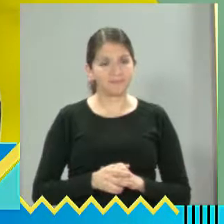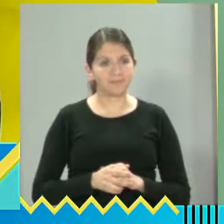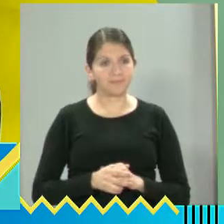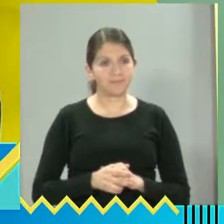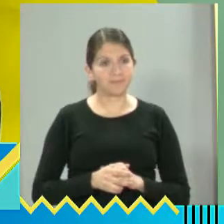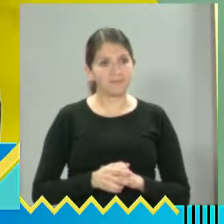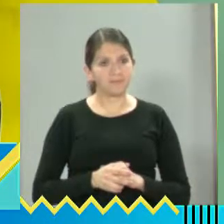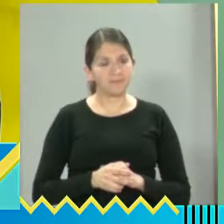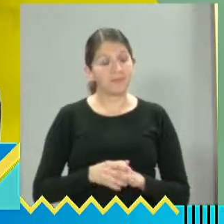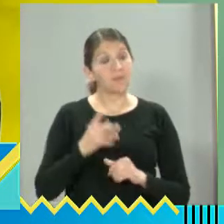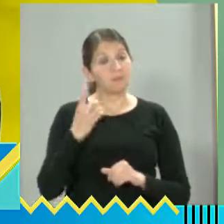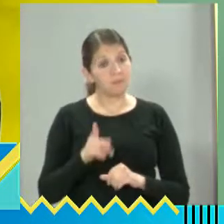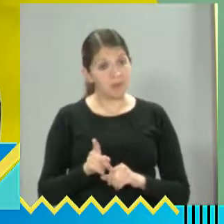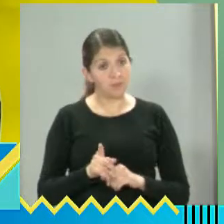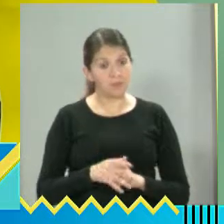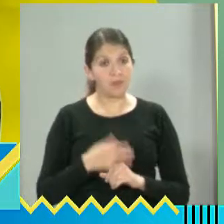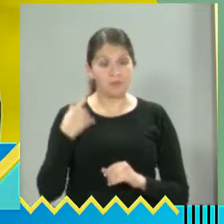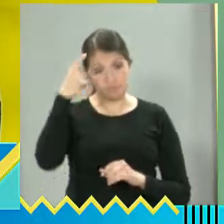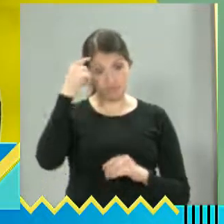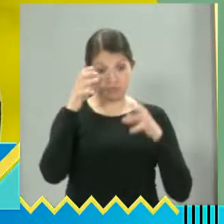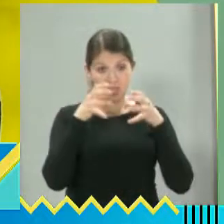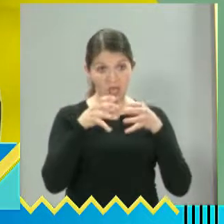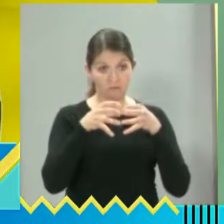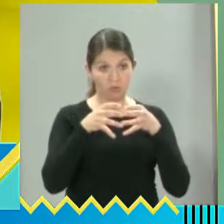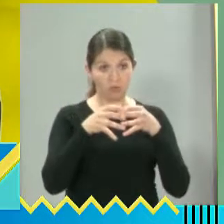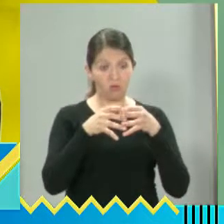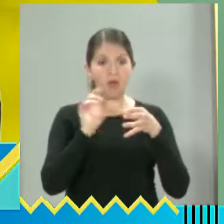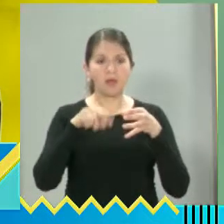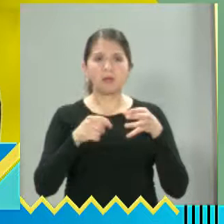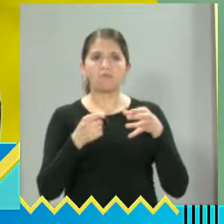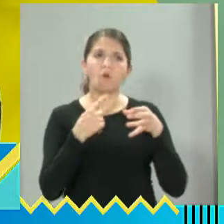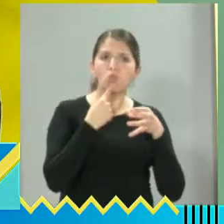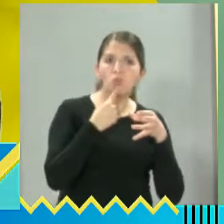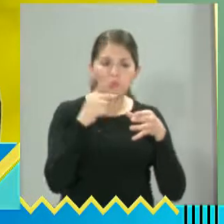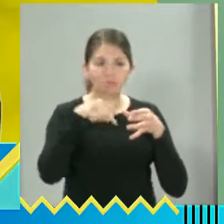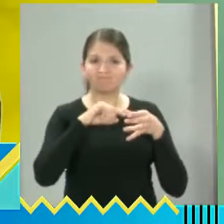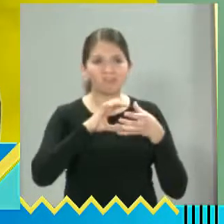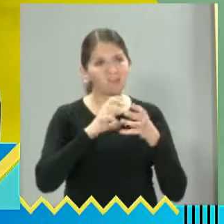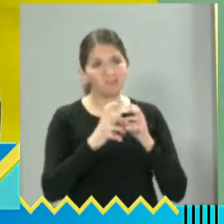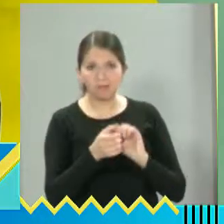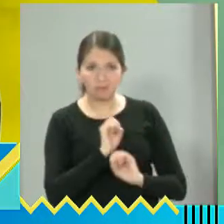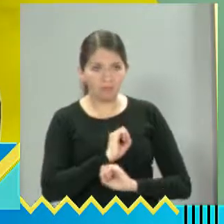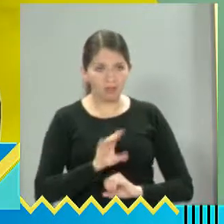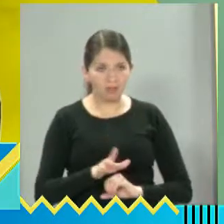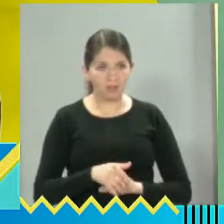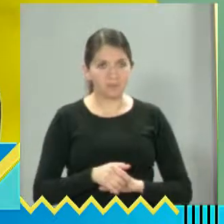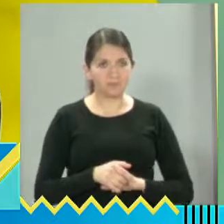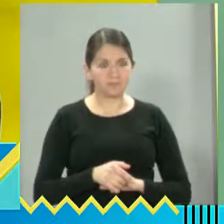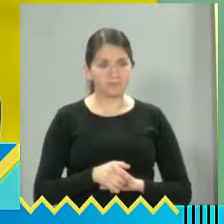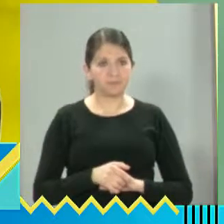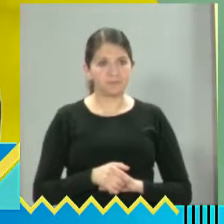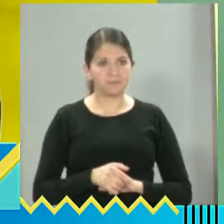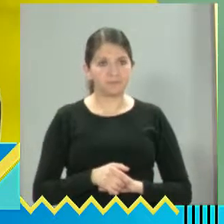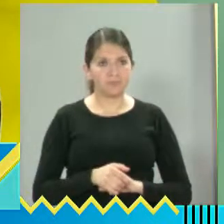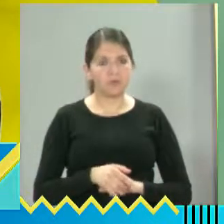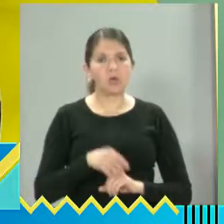Pero bueno, sí, al cerebro le hace mal la incertidumbre. El cerebro, esto te vas a